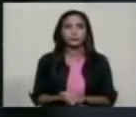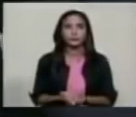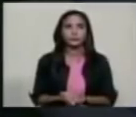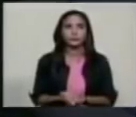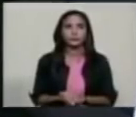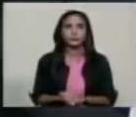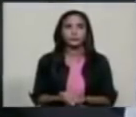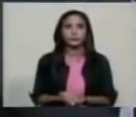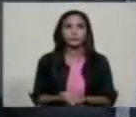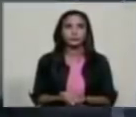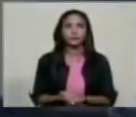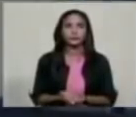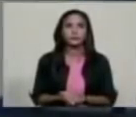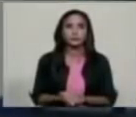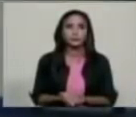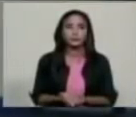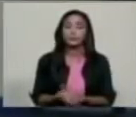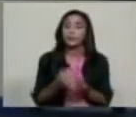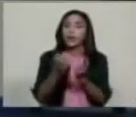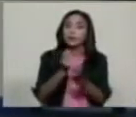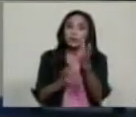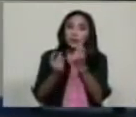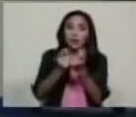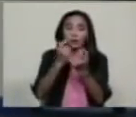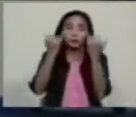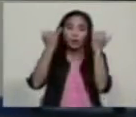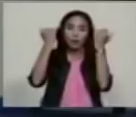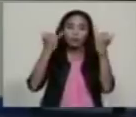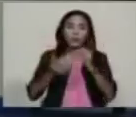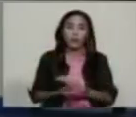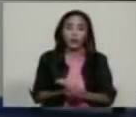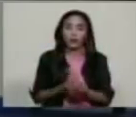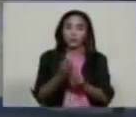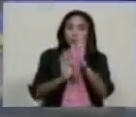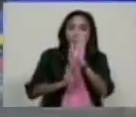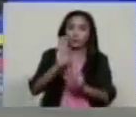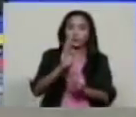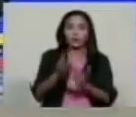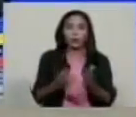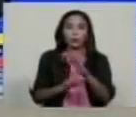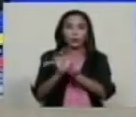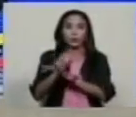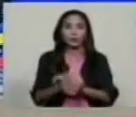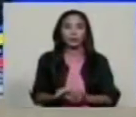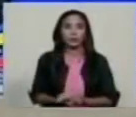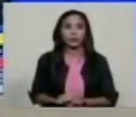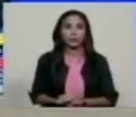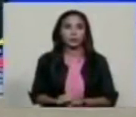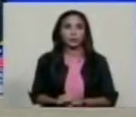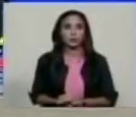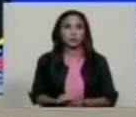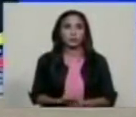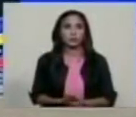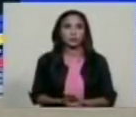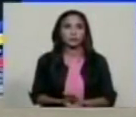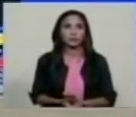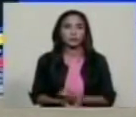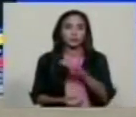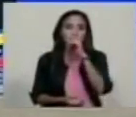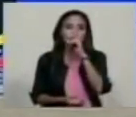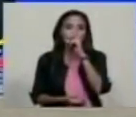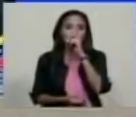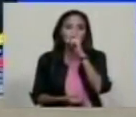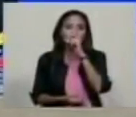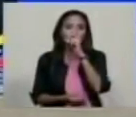Esa riqueza sea el motor de la inversión para el desarrollo social. Cuando digo desarrollo social, el desarrollo de la